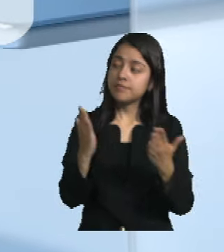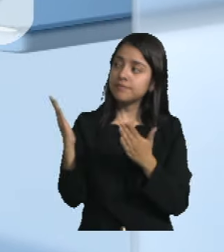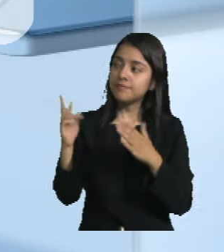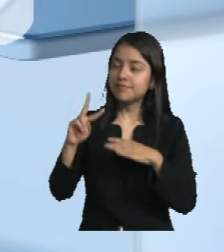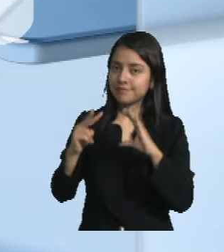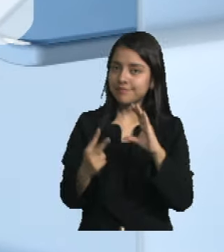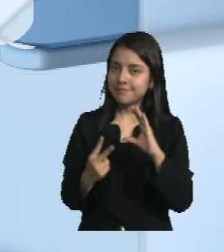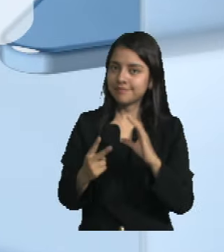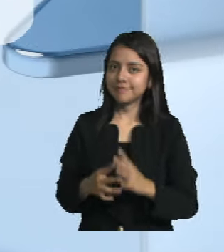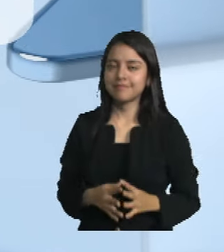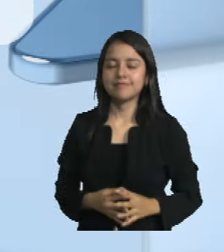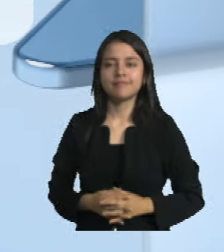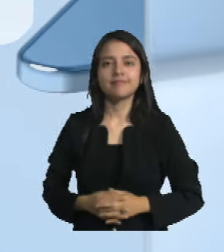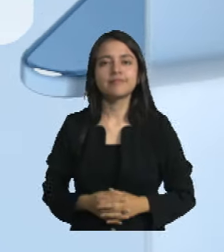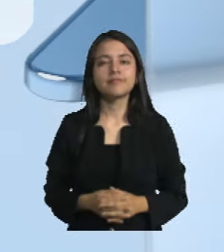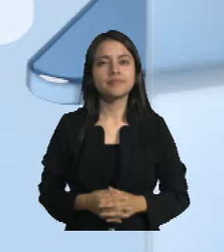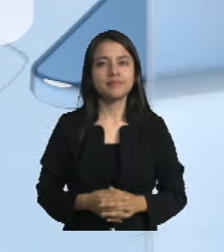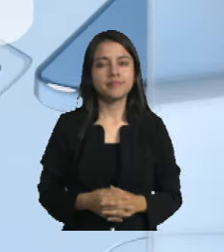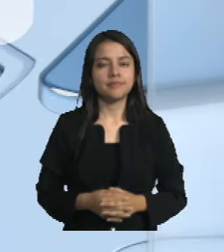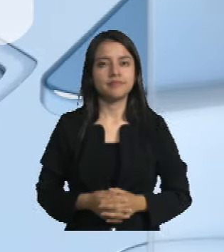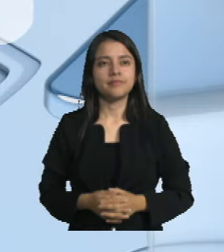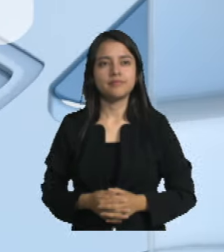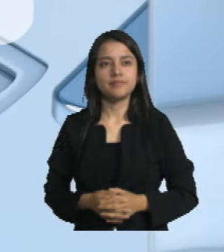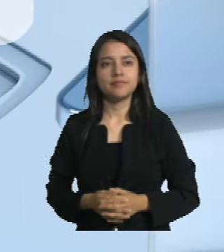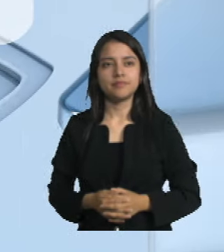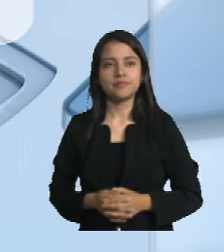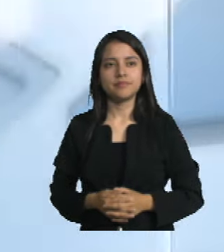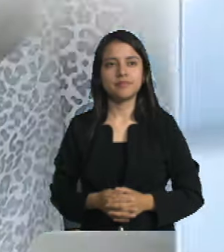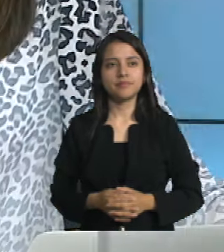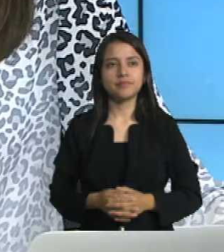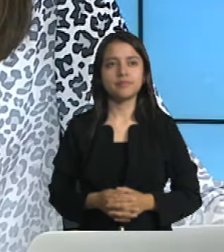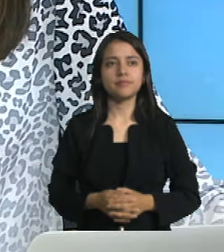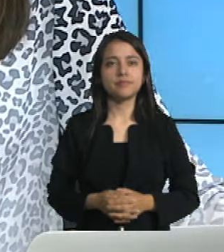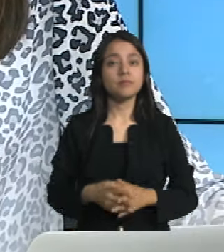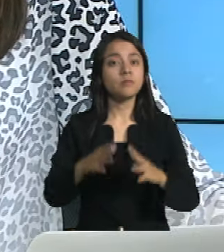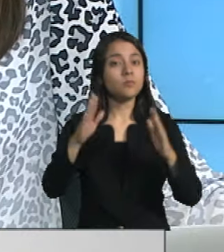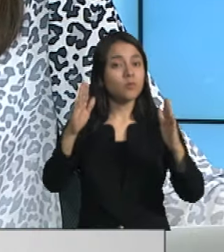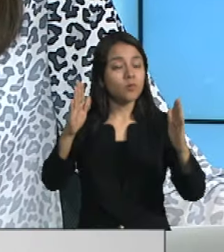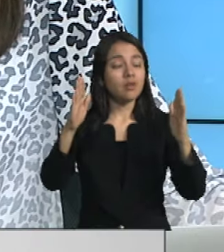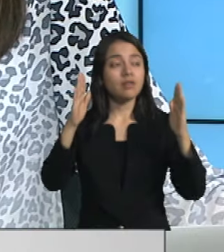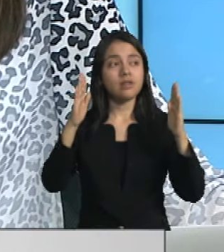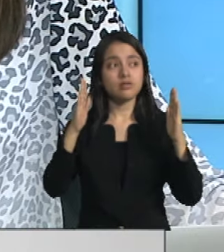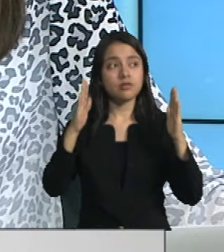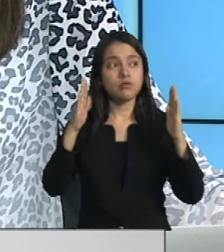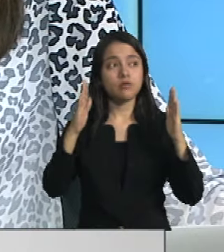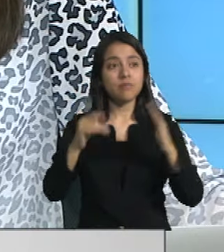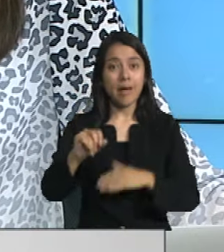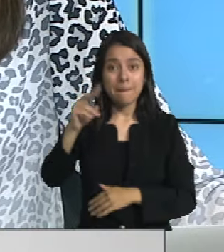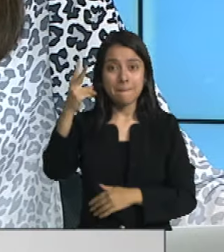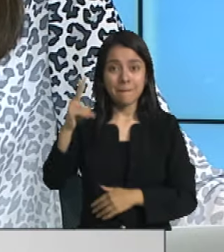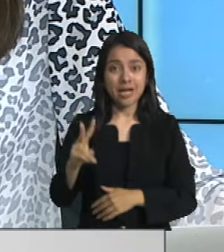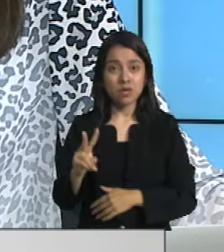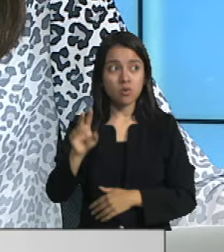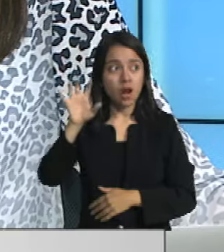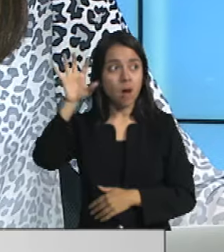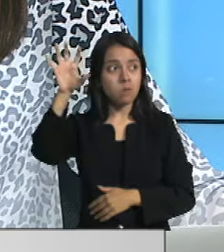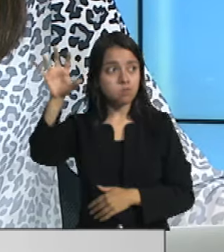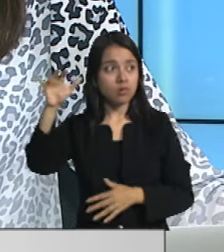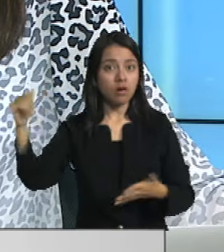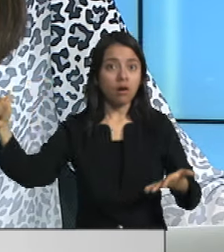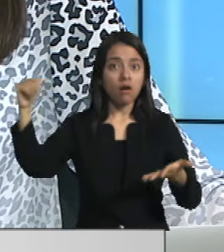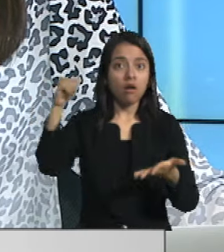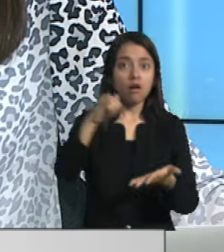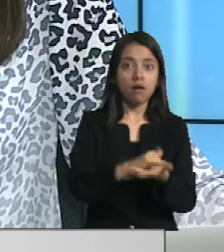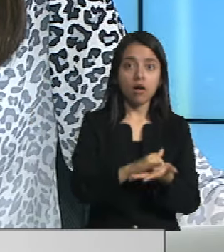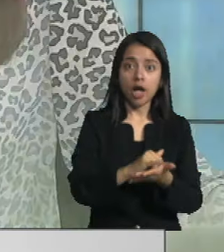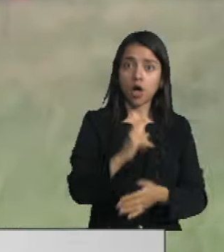Última hora, Noticentro 1, CMI. Mucha atención porque una aeronave venezolana con armamento